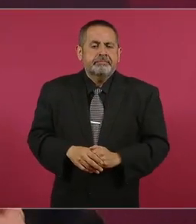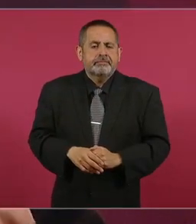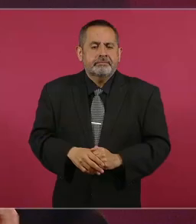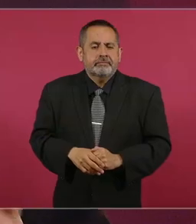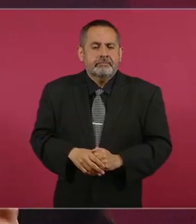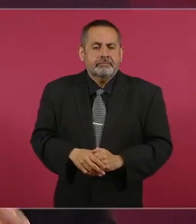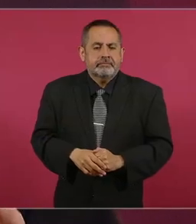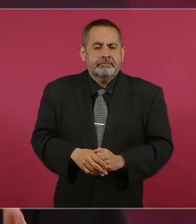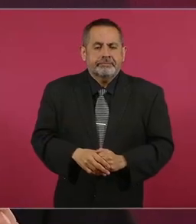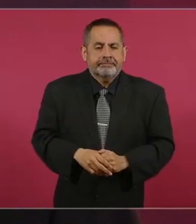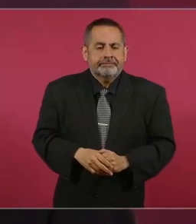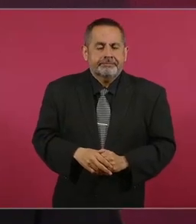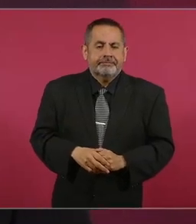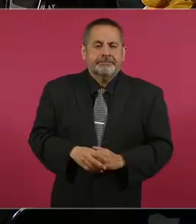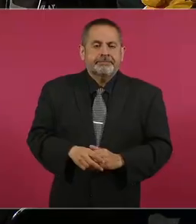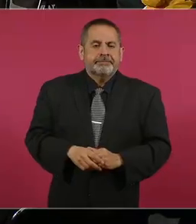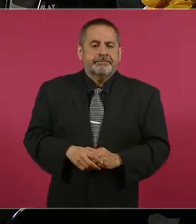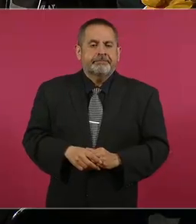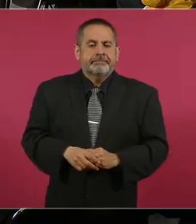porque